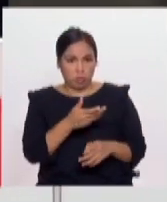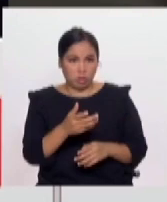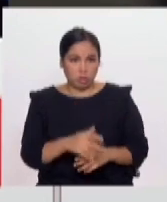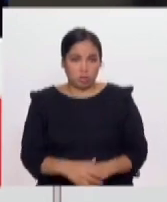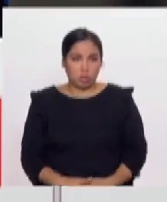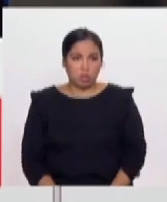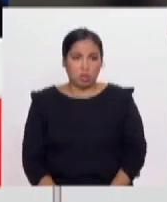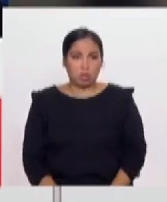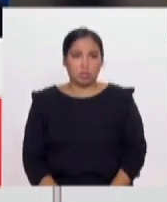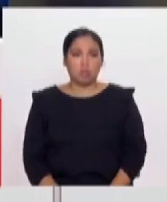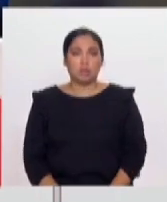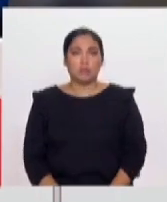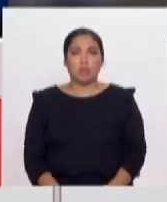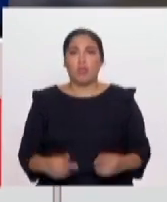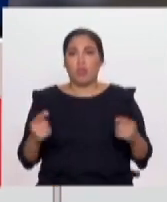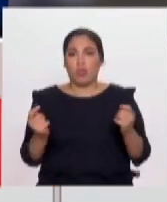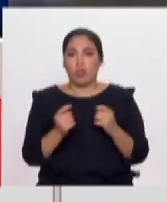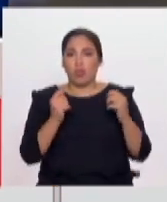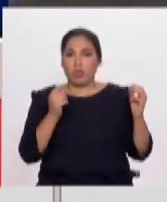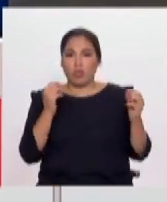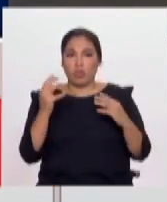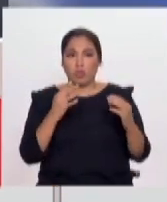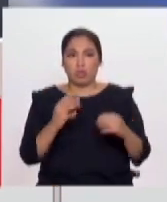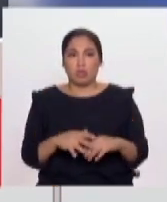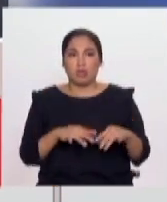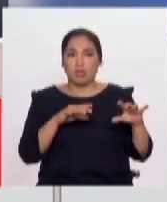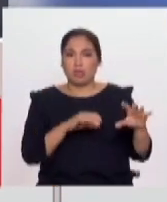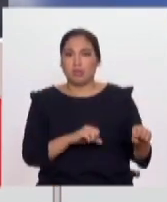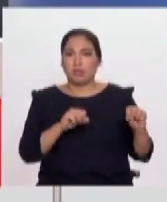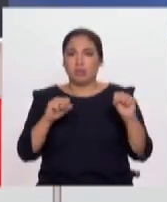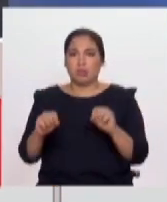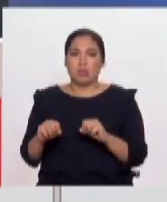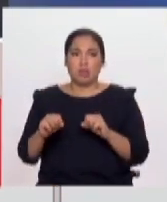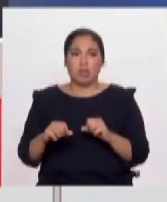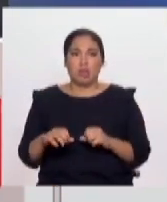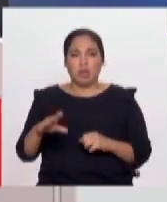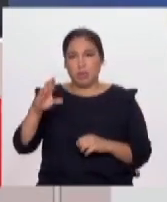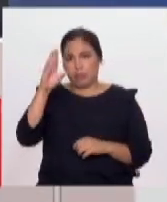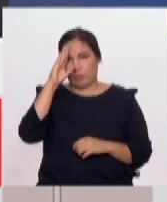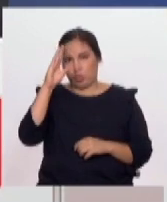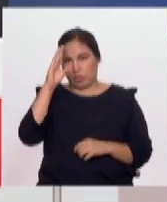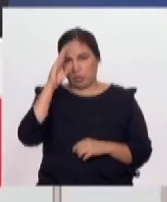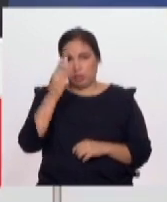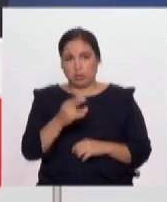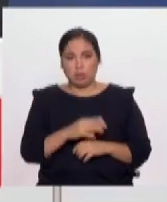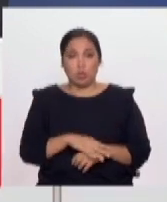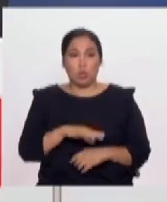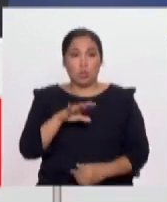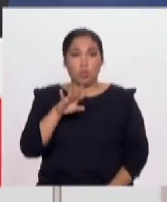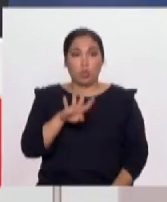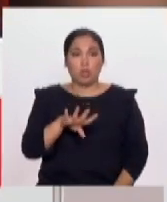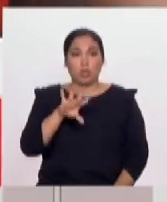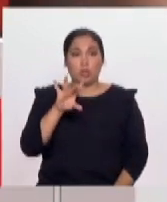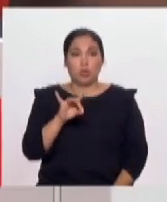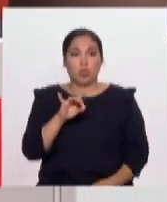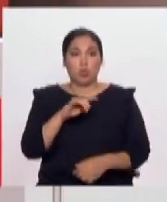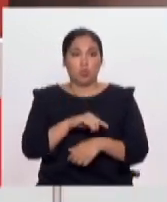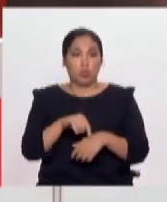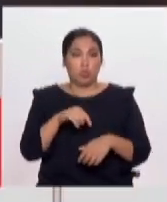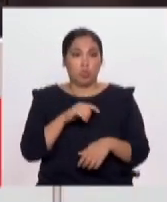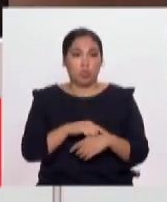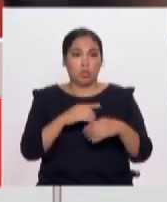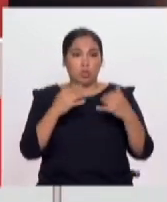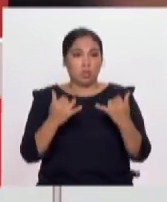esta discoteca, lo ponen en manos de la policía. Sin embargo, han transcurrido ya las 48 horas y ahora se